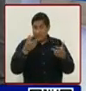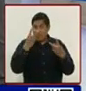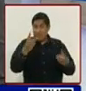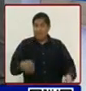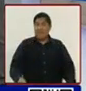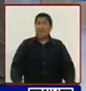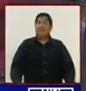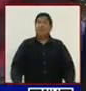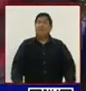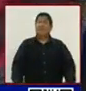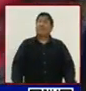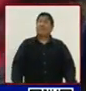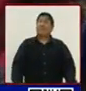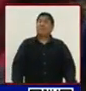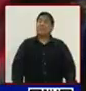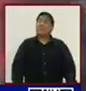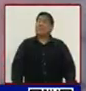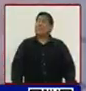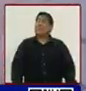nota.